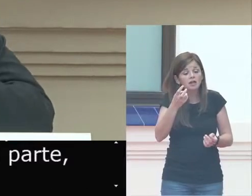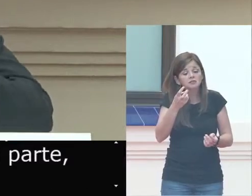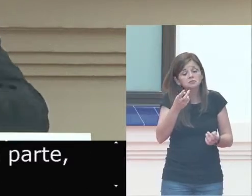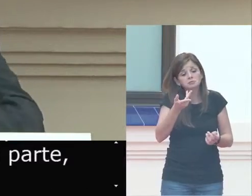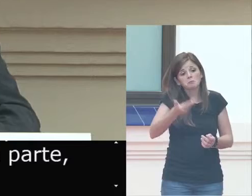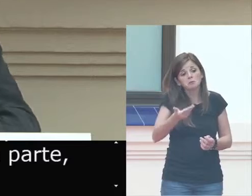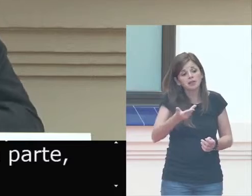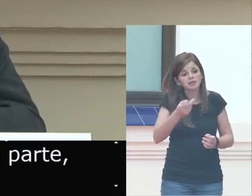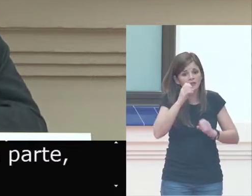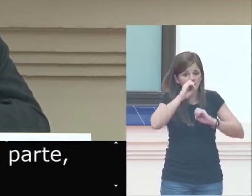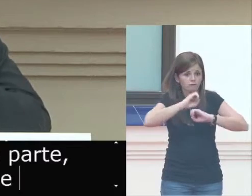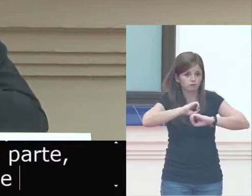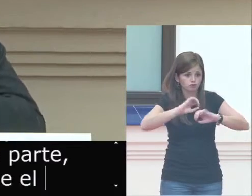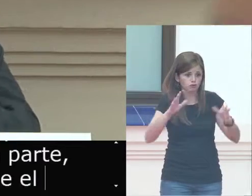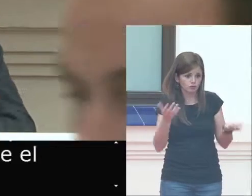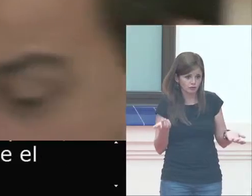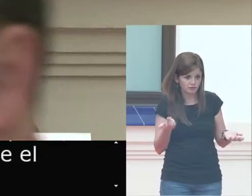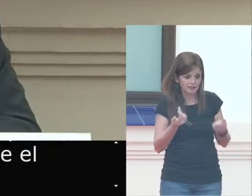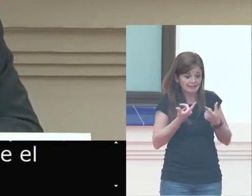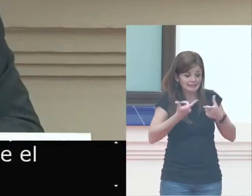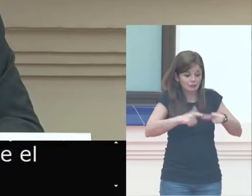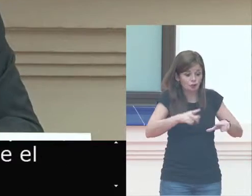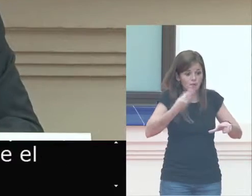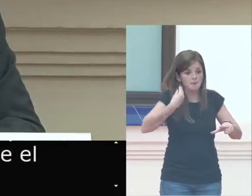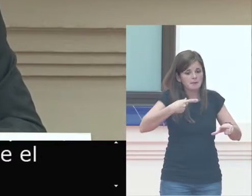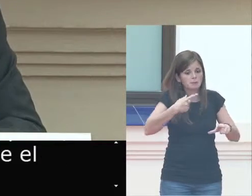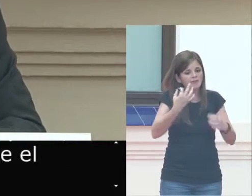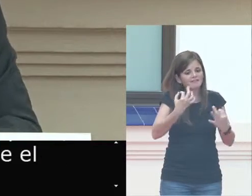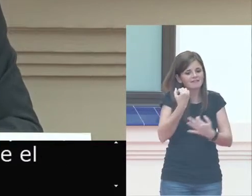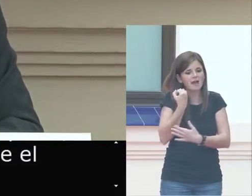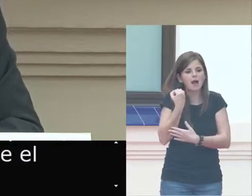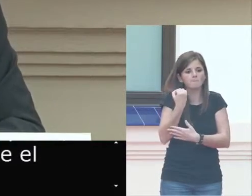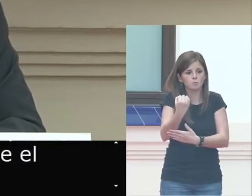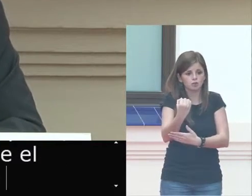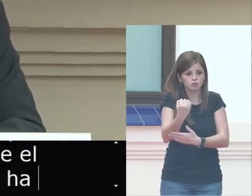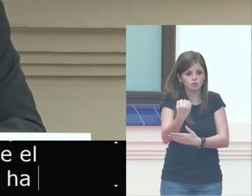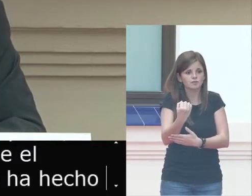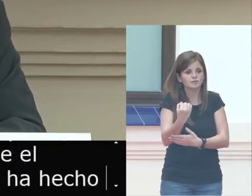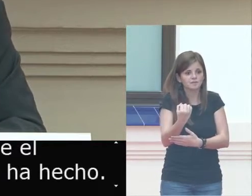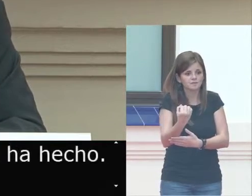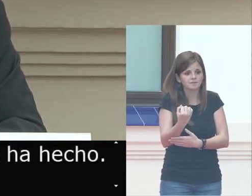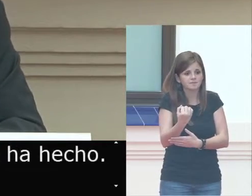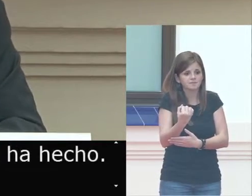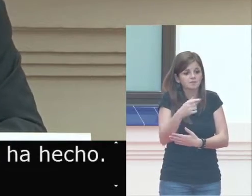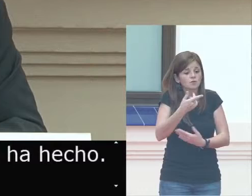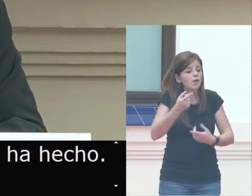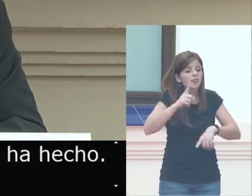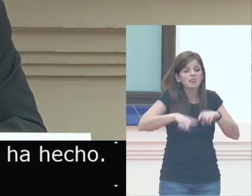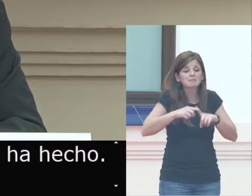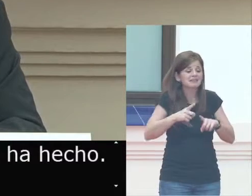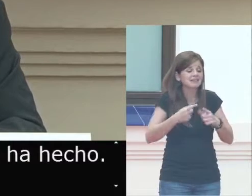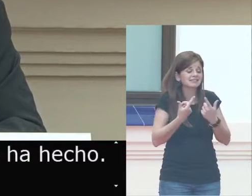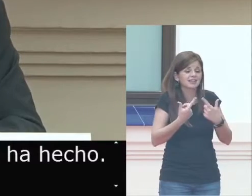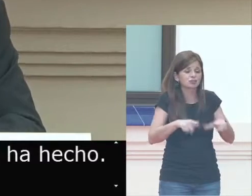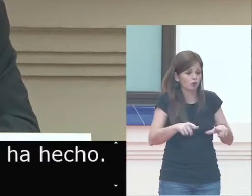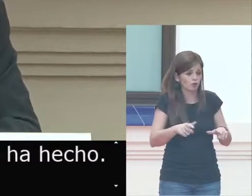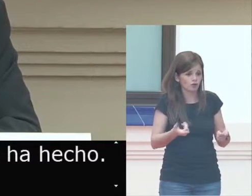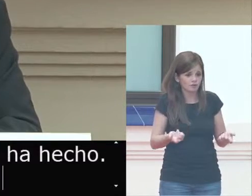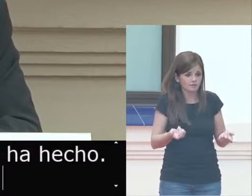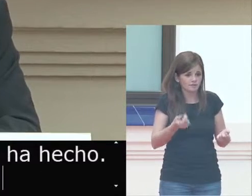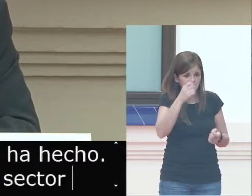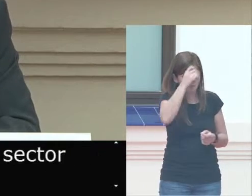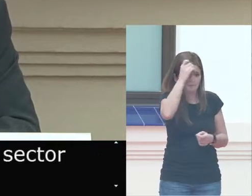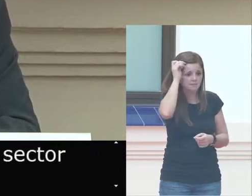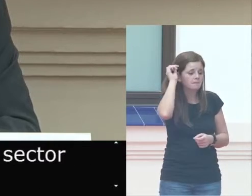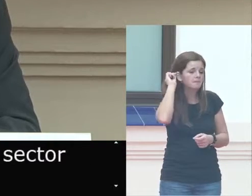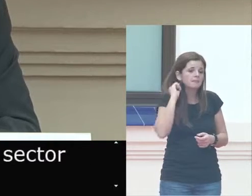y que el mismo sector apoye esas normas que ha hecho. Al final, todo depende del sector. Si el sector considera que ese